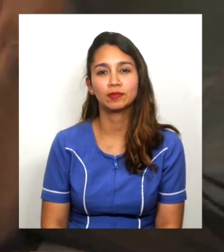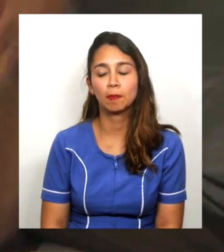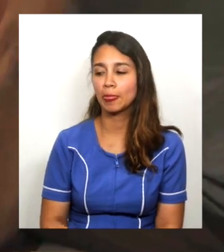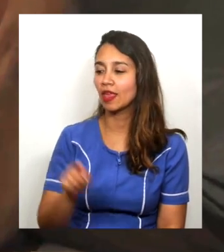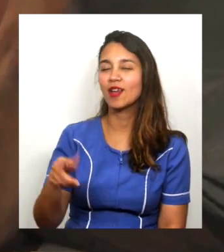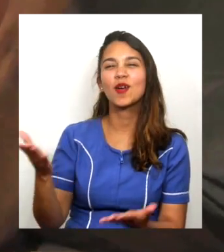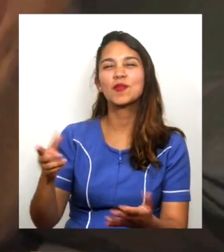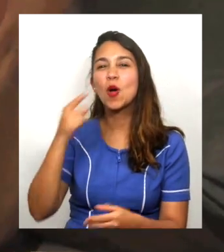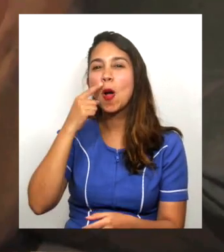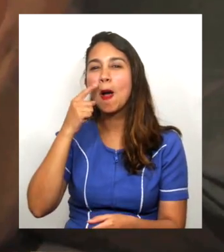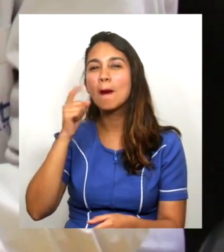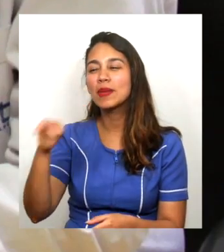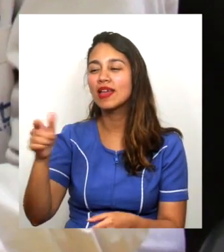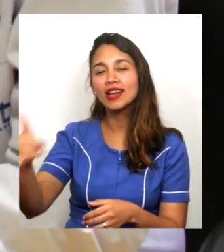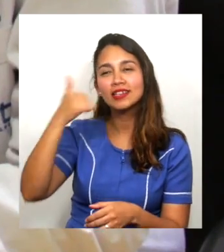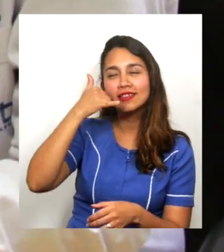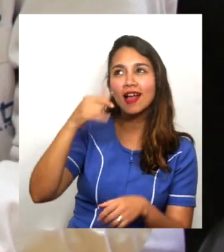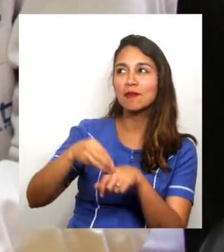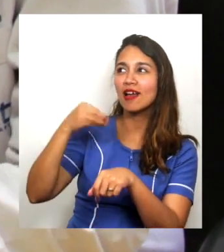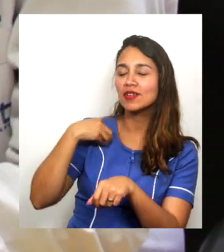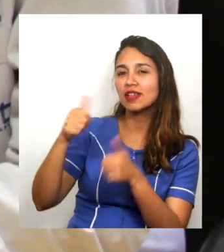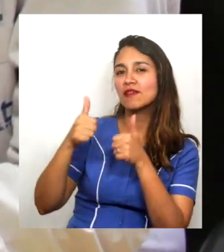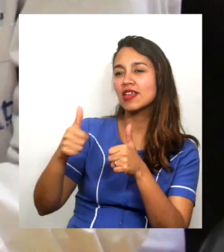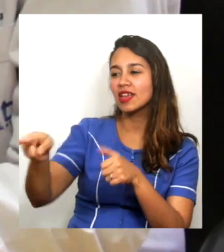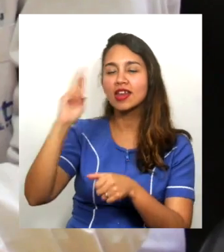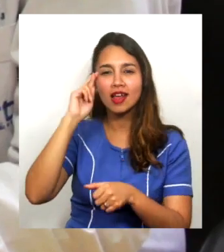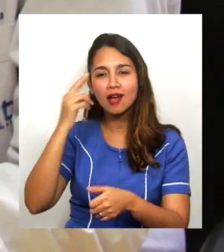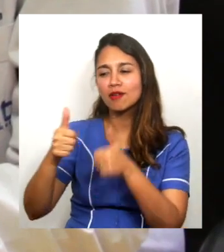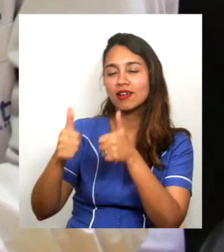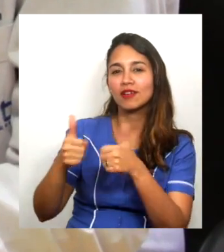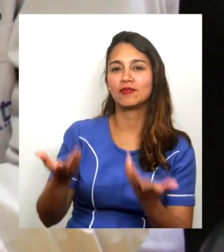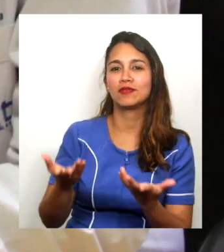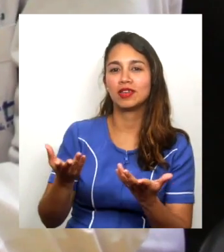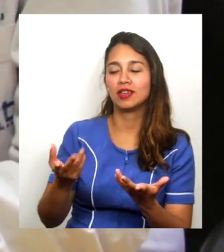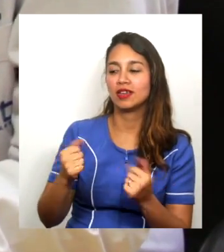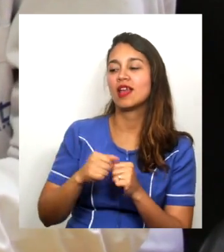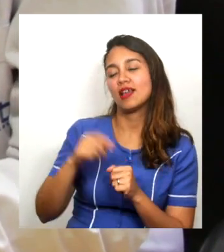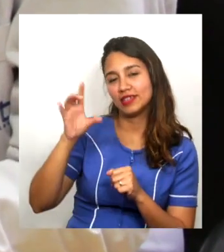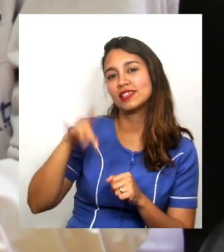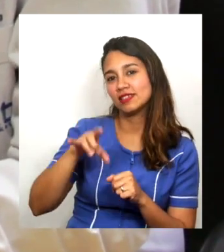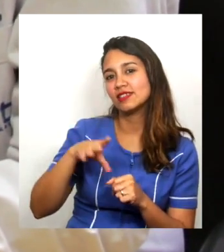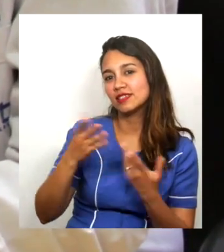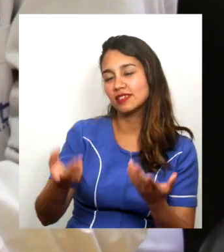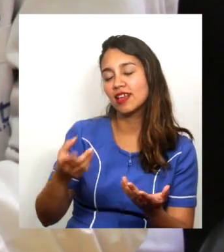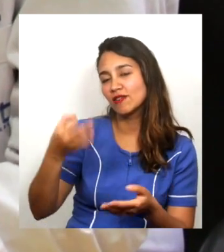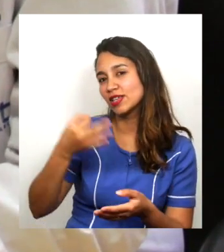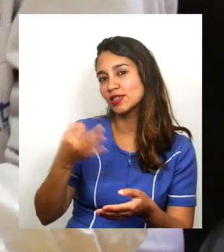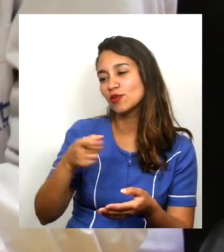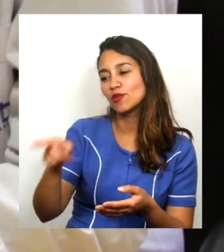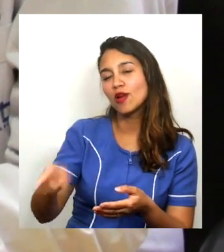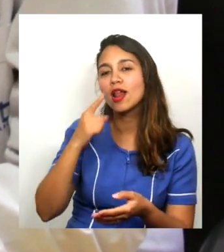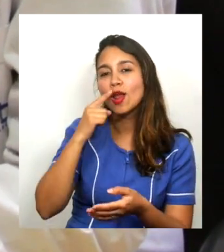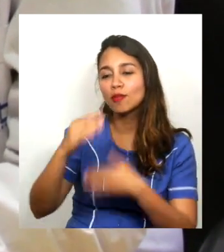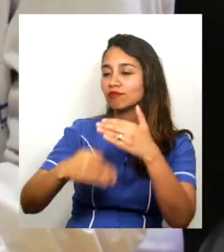Hemos sabido de él, incluso nos llamó por teléfono, que estaba muy bien en su llegada a Rancagua, y la verdad que no confirmamos más que lo que sabíamos en el fondo a través de él,